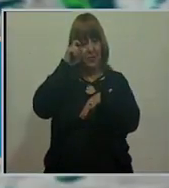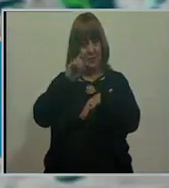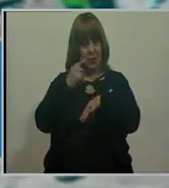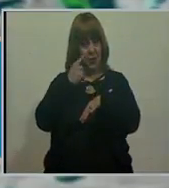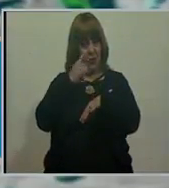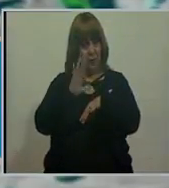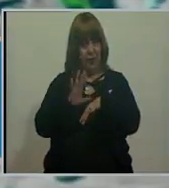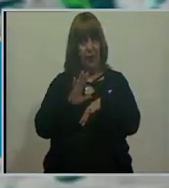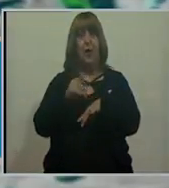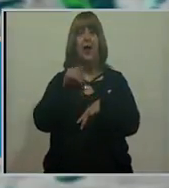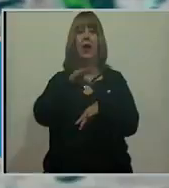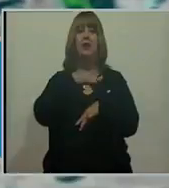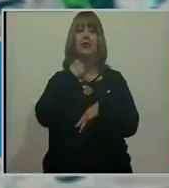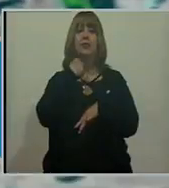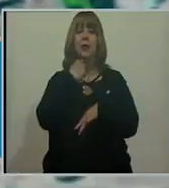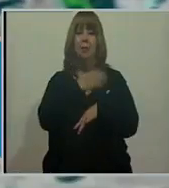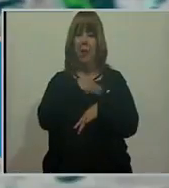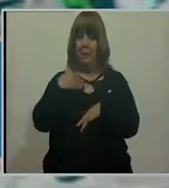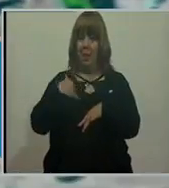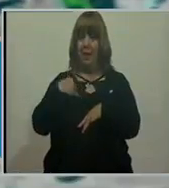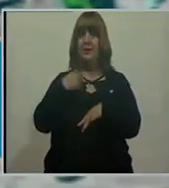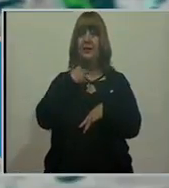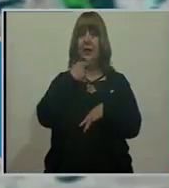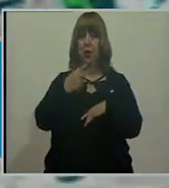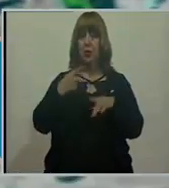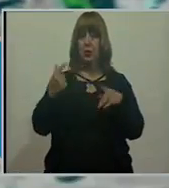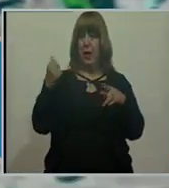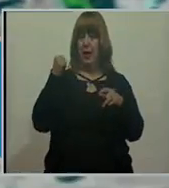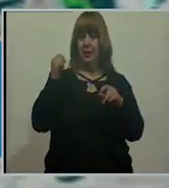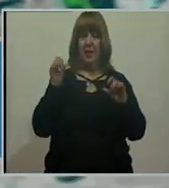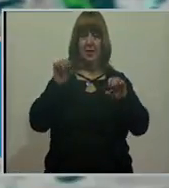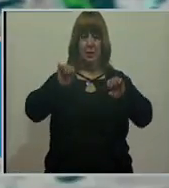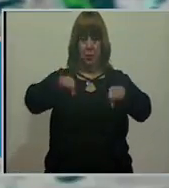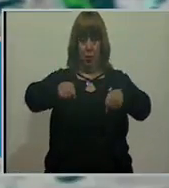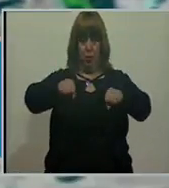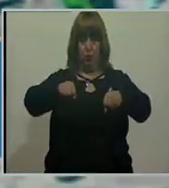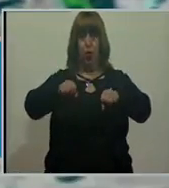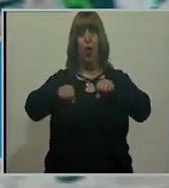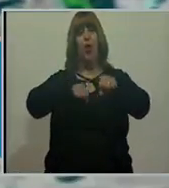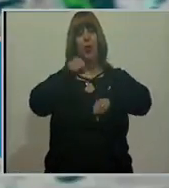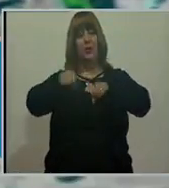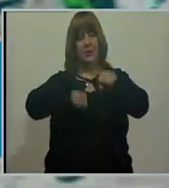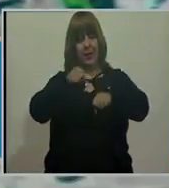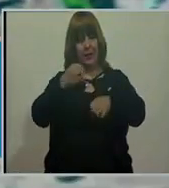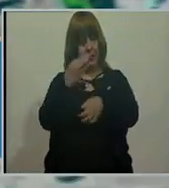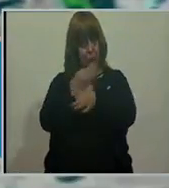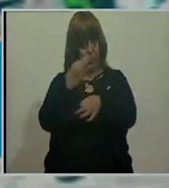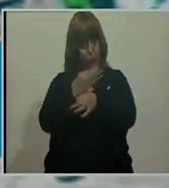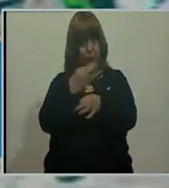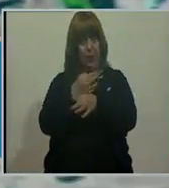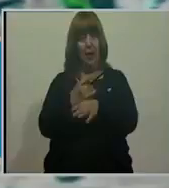a las mamis que llevan a los chicos o en motitos pequeñas de baja cilindrada o en bicicleta a la escuela, sepan que se exponen a